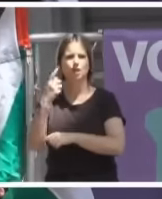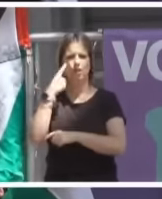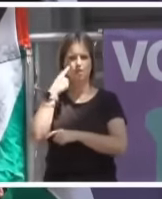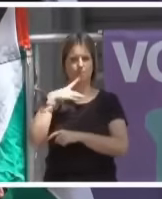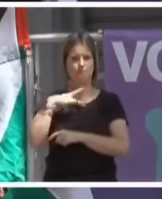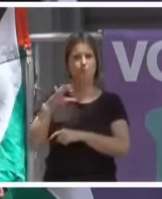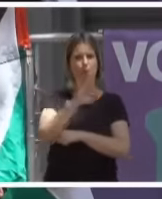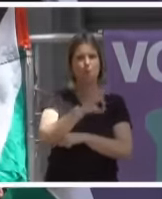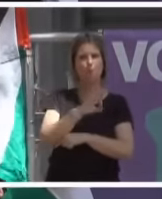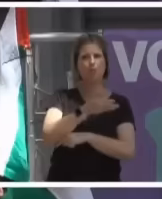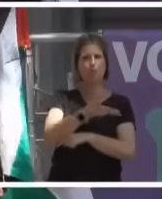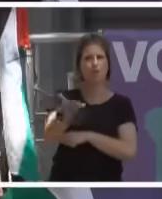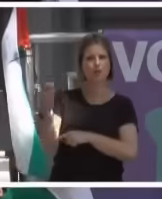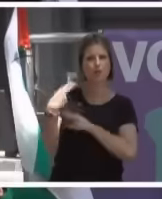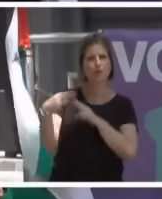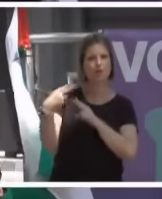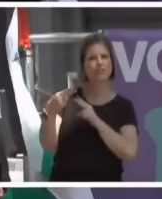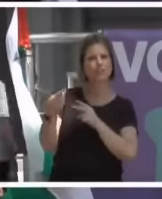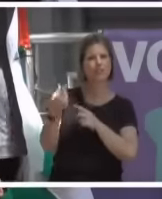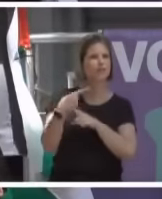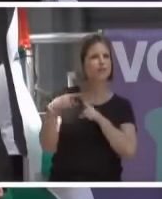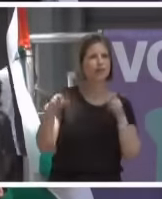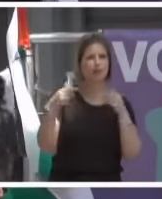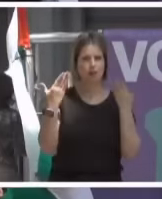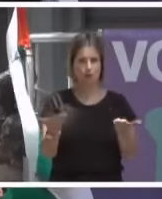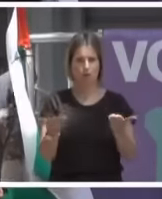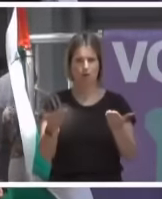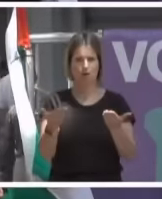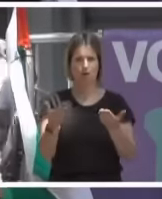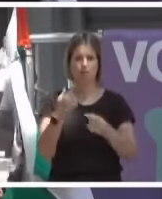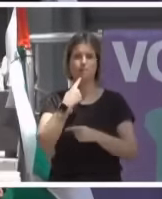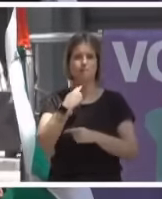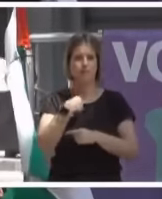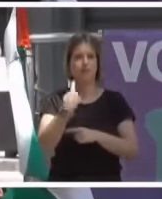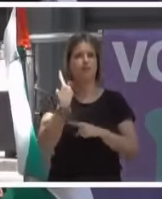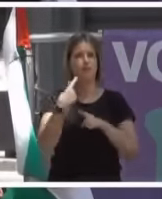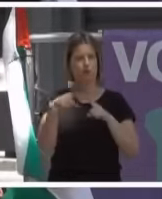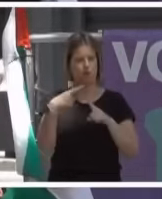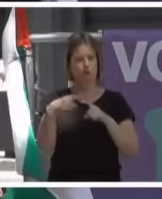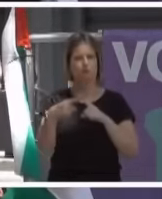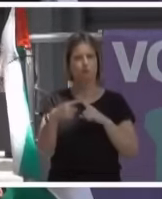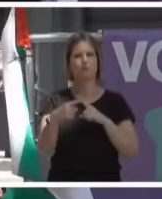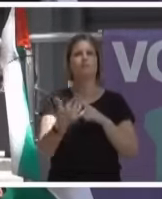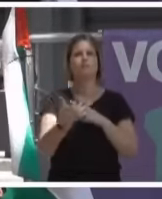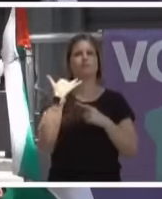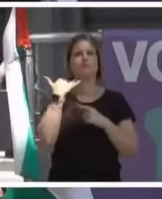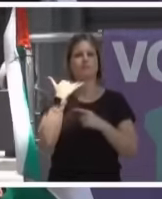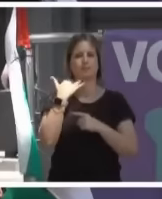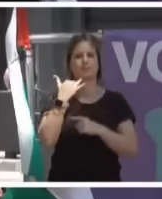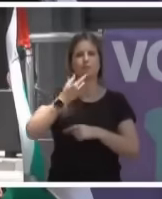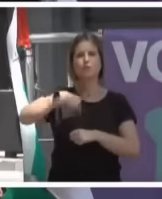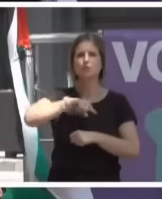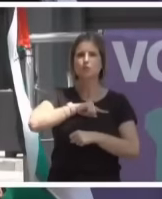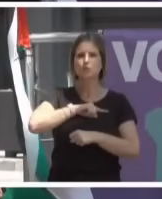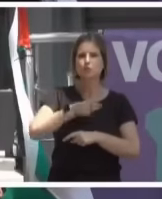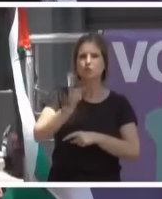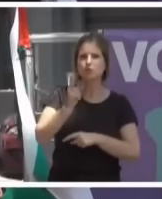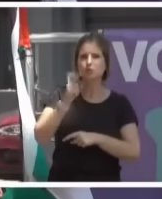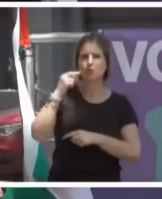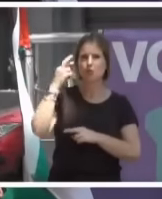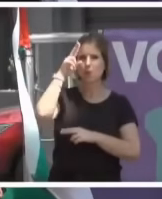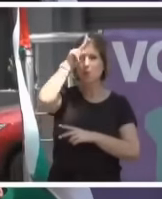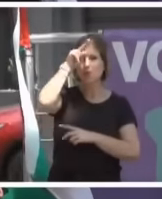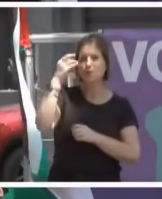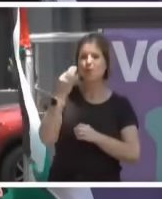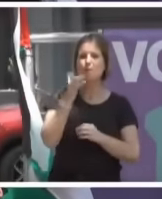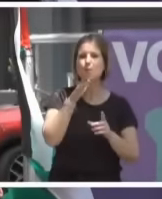qué diferencia a Podemos del resto de las fuerzas de izquierda. Y a mí me dijeron una cosa que me caló muy profundo, que es que nosotros no solamente nos preocupamos por